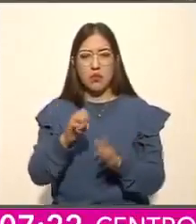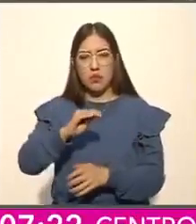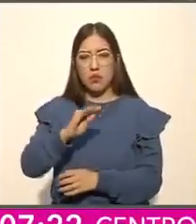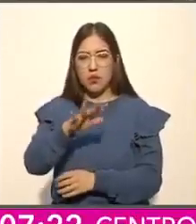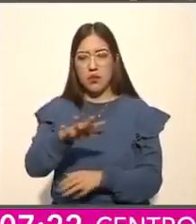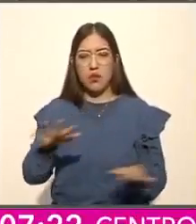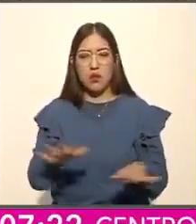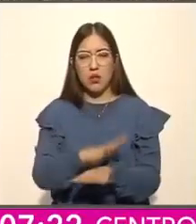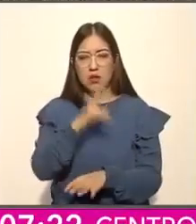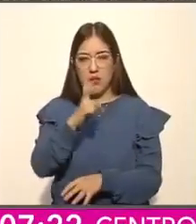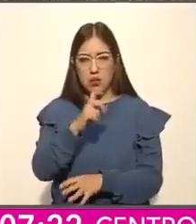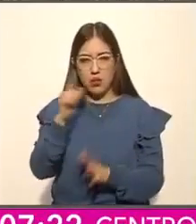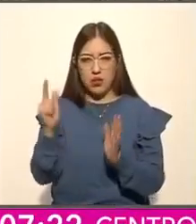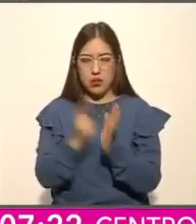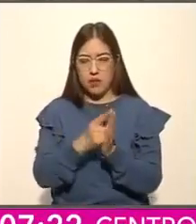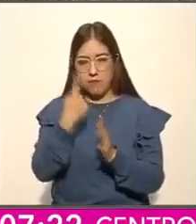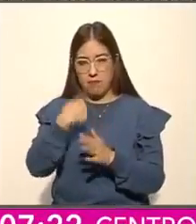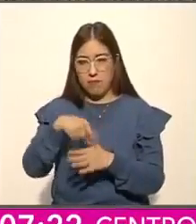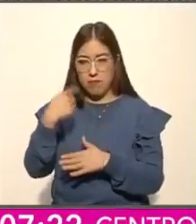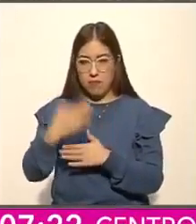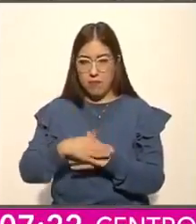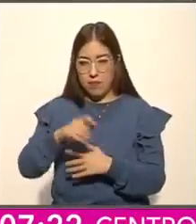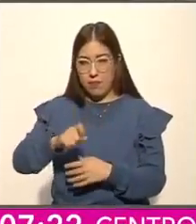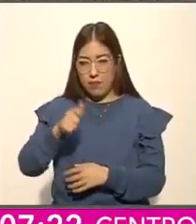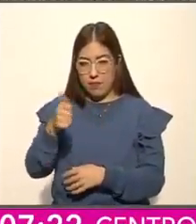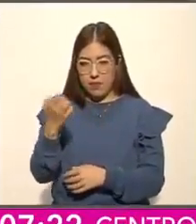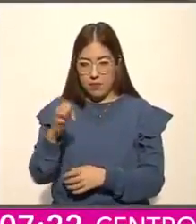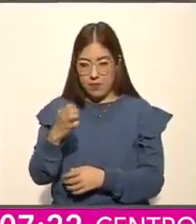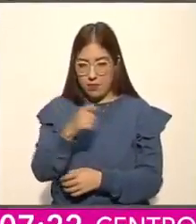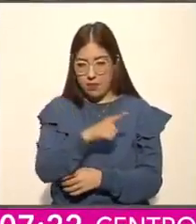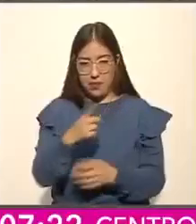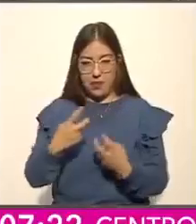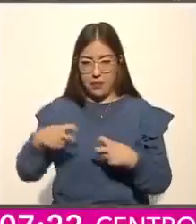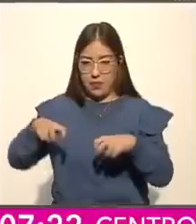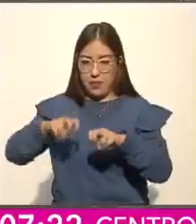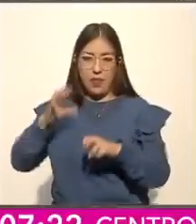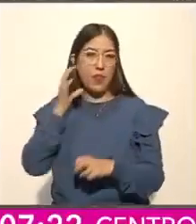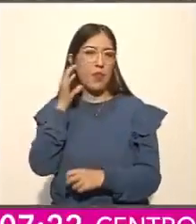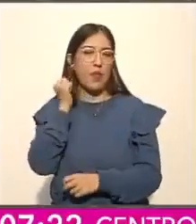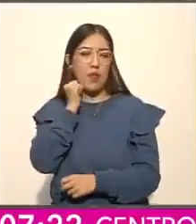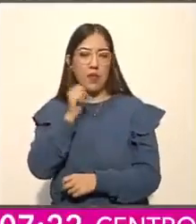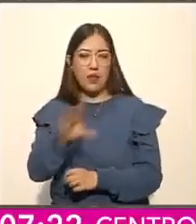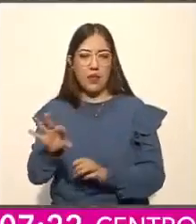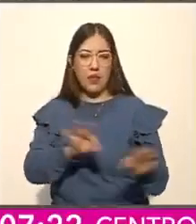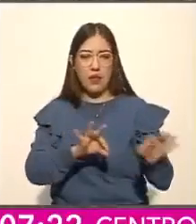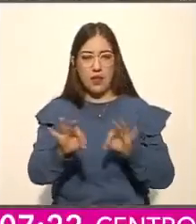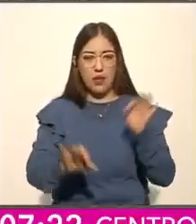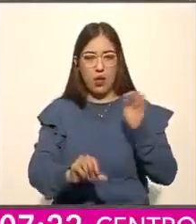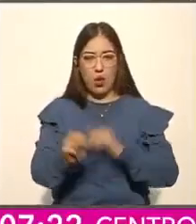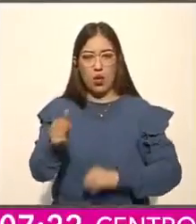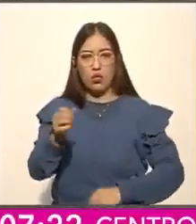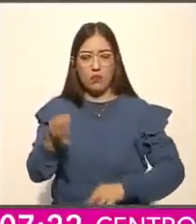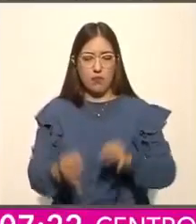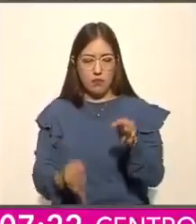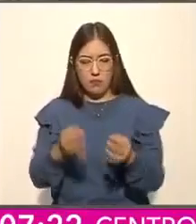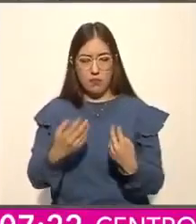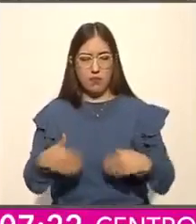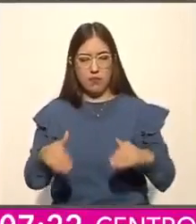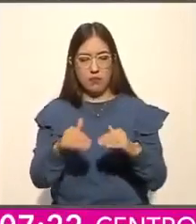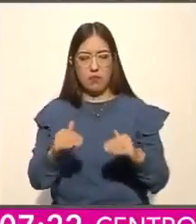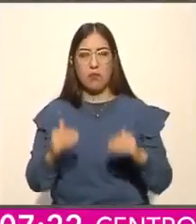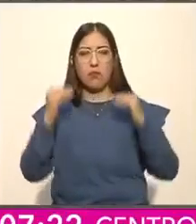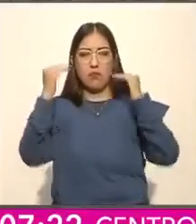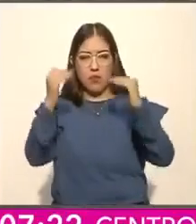constitucionales. Para el 26 de enero, el Senado eligió a los 11 ministros y ministra de las 18 personas propuestas por